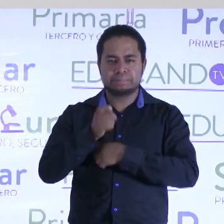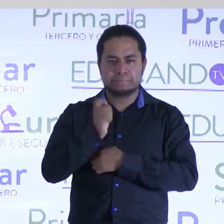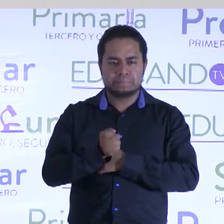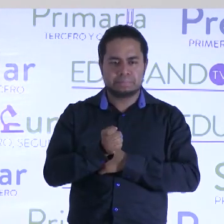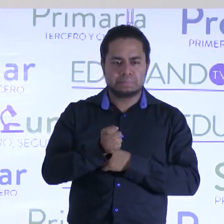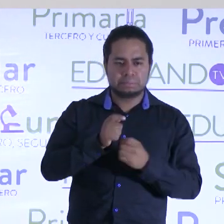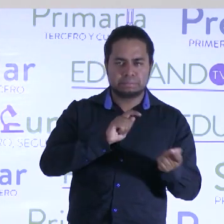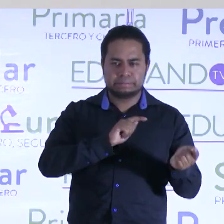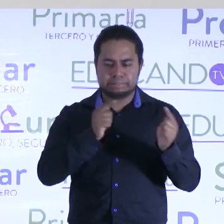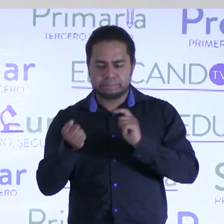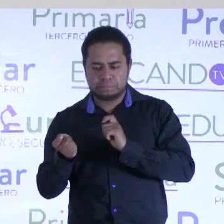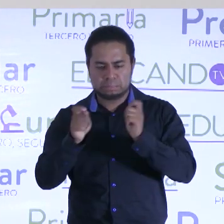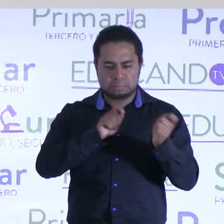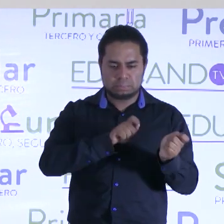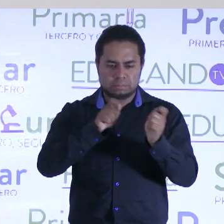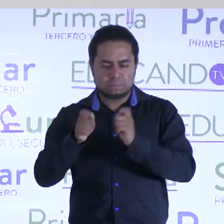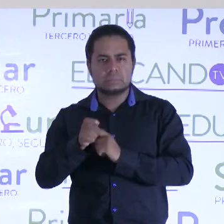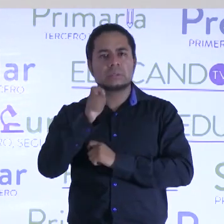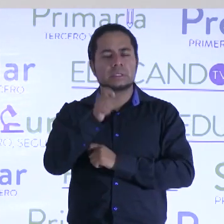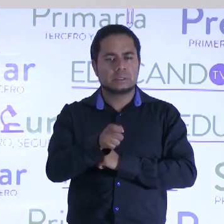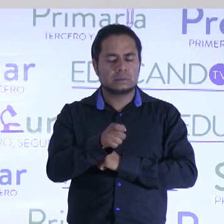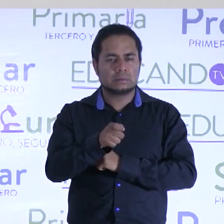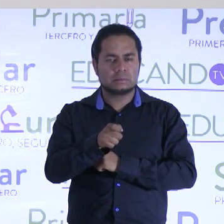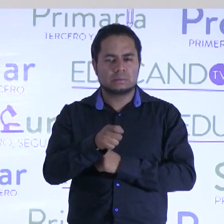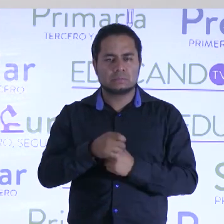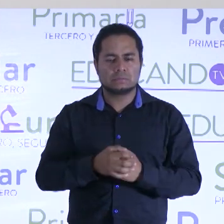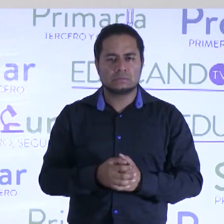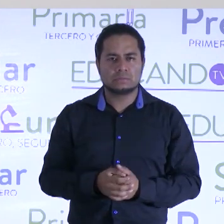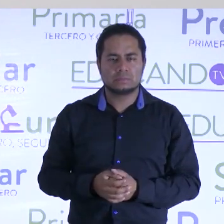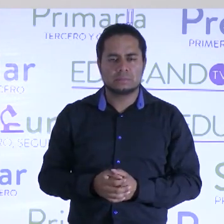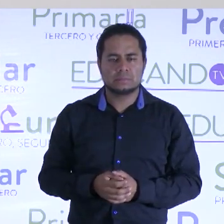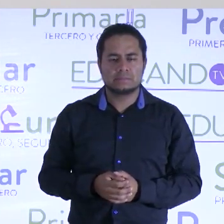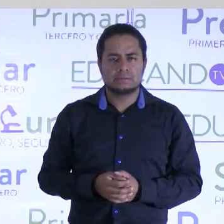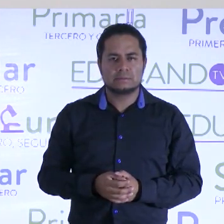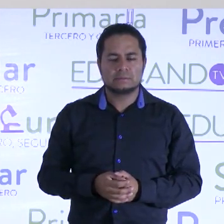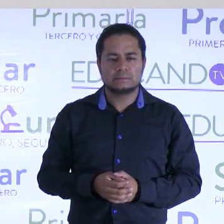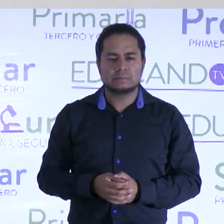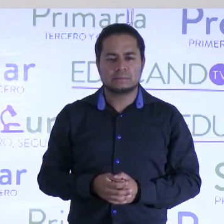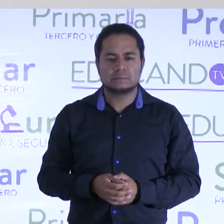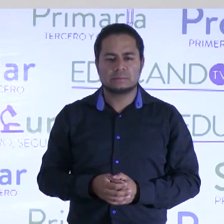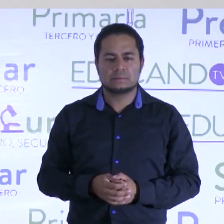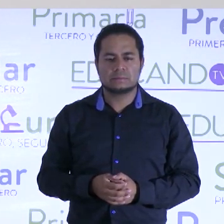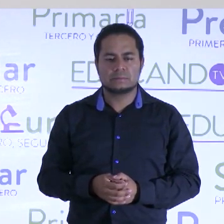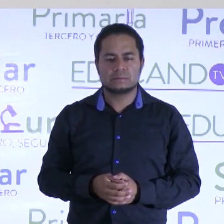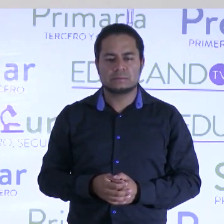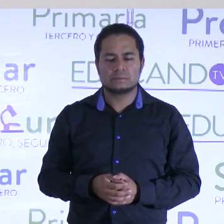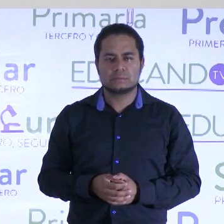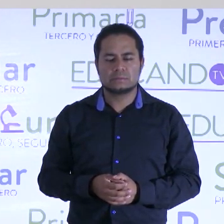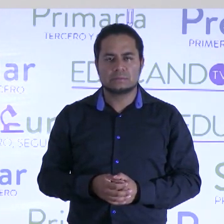emisor, el cual se conoce como